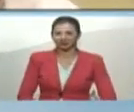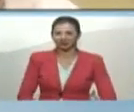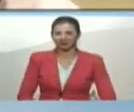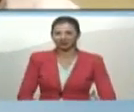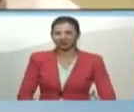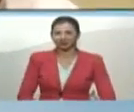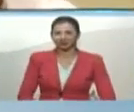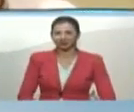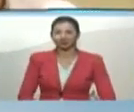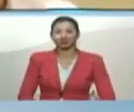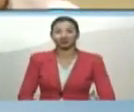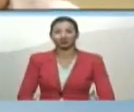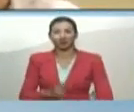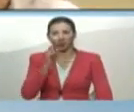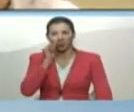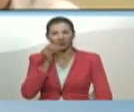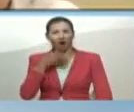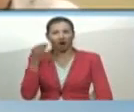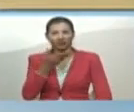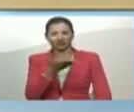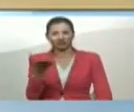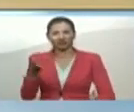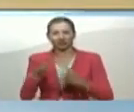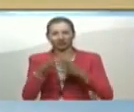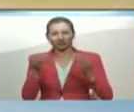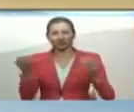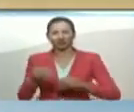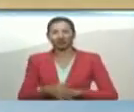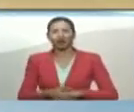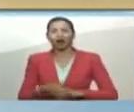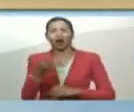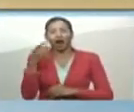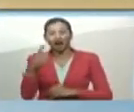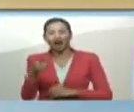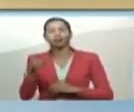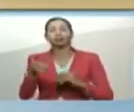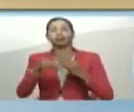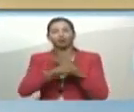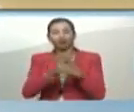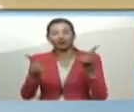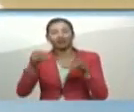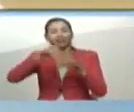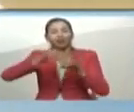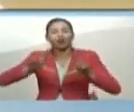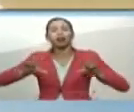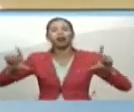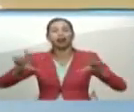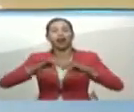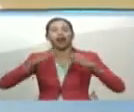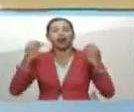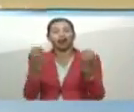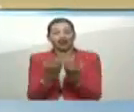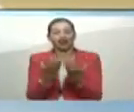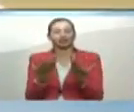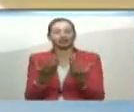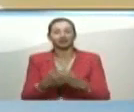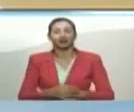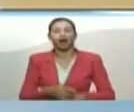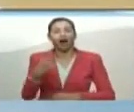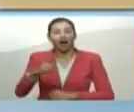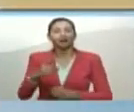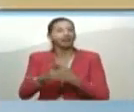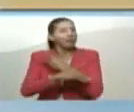Para estos muchachos, Carrá, que tienen democracia en el aula de clase, tienen democracia en el